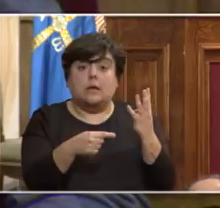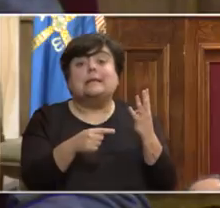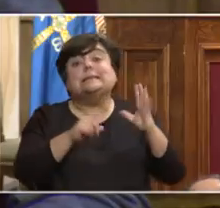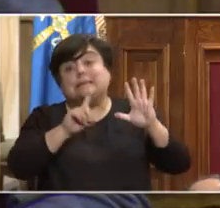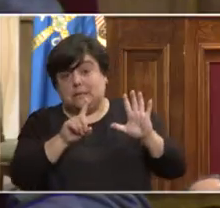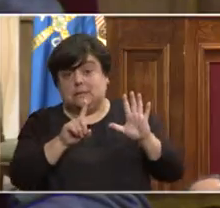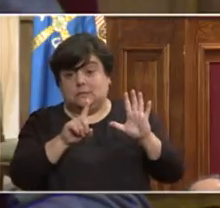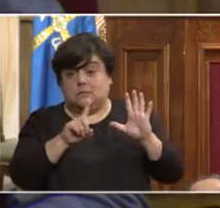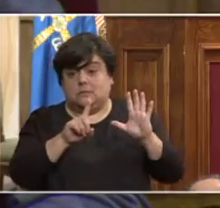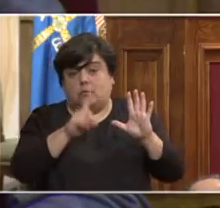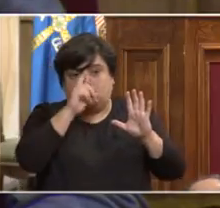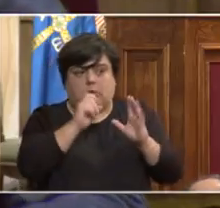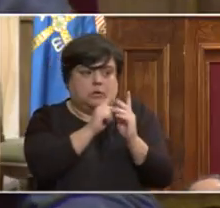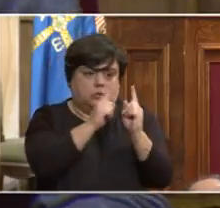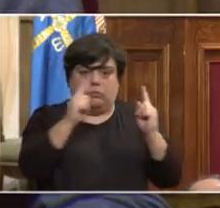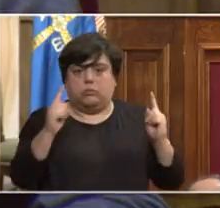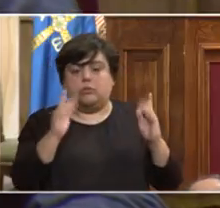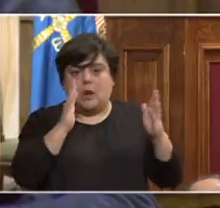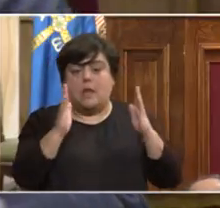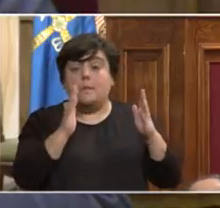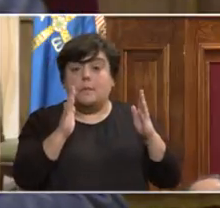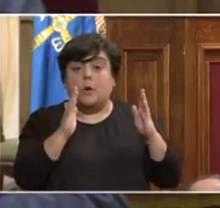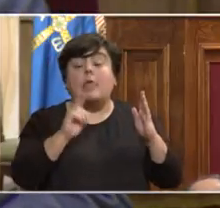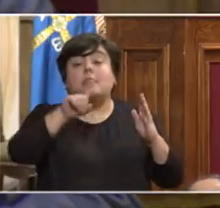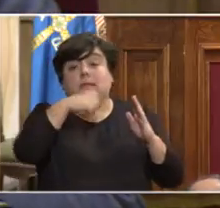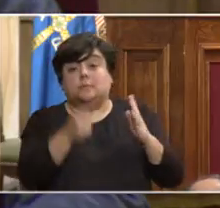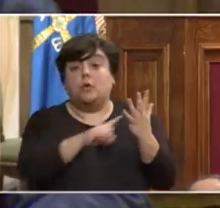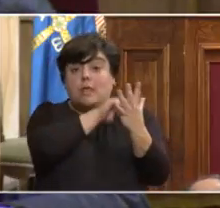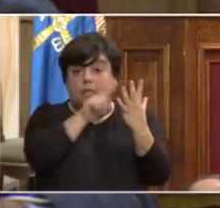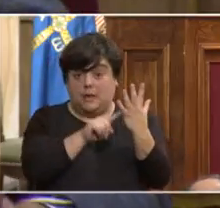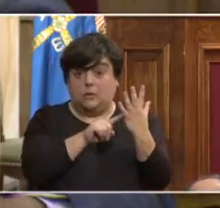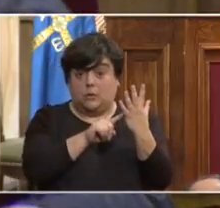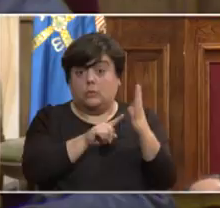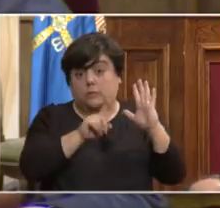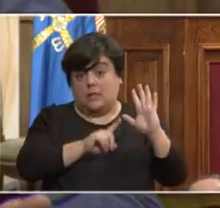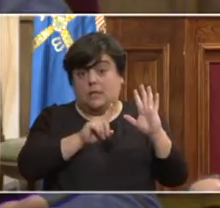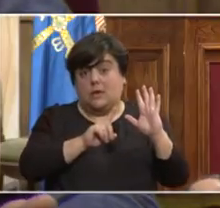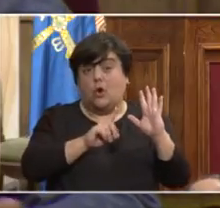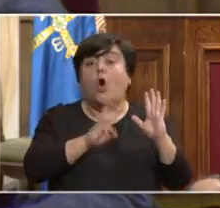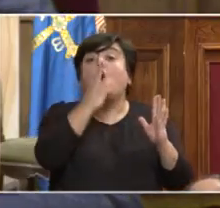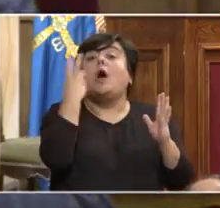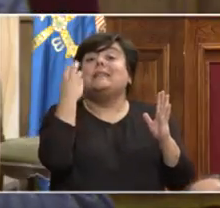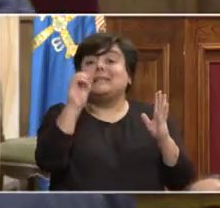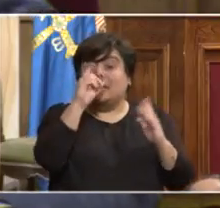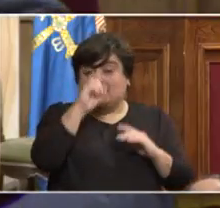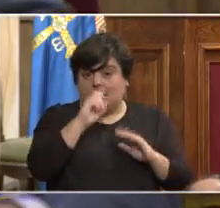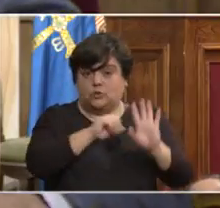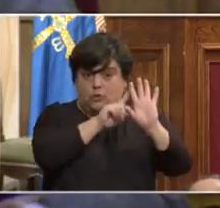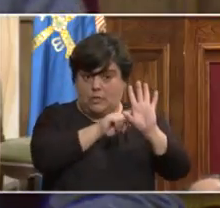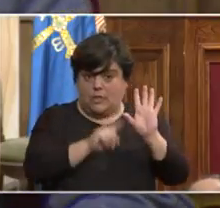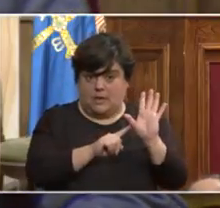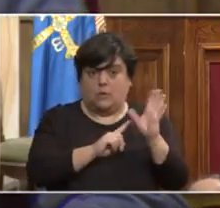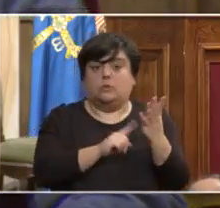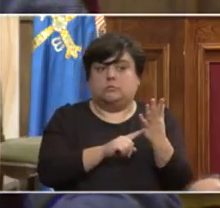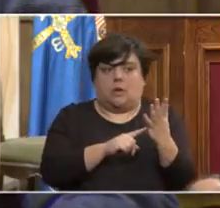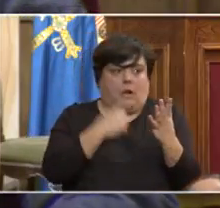septeto muchos años, fue quinteto la mayor parte del tiempo, 30 años fue quinteto con Daniel, que es la formación más